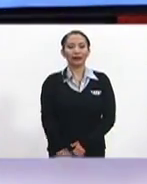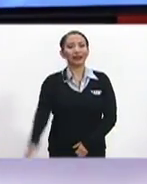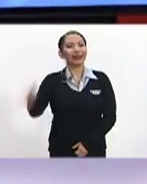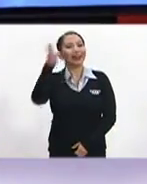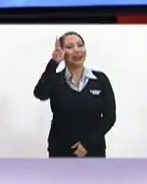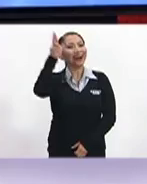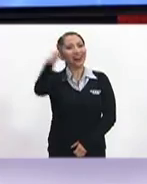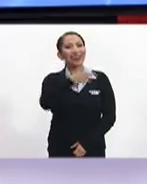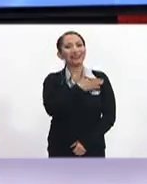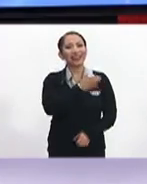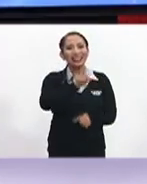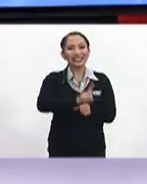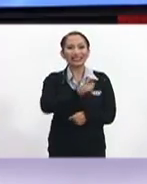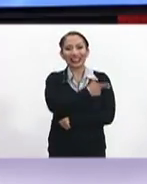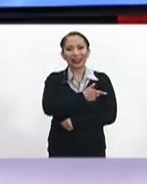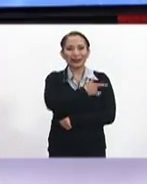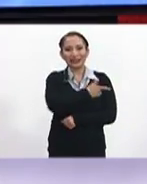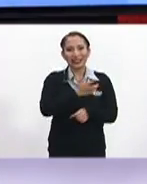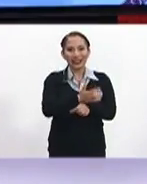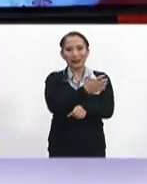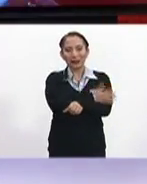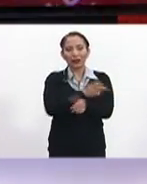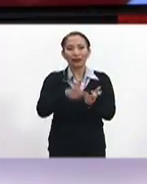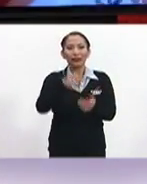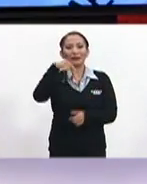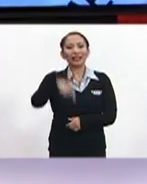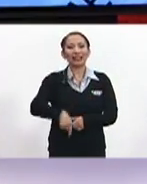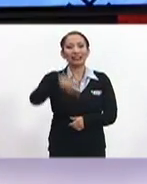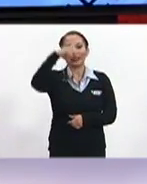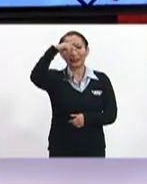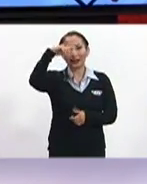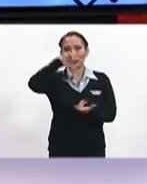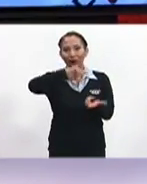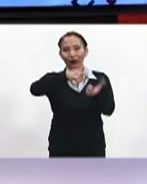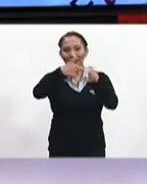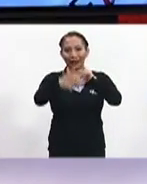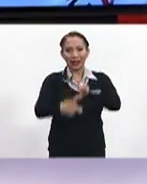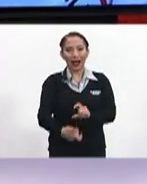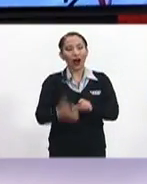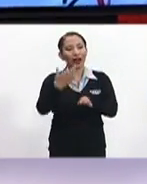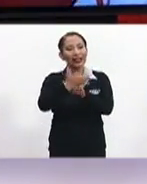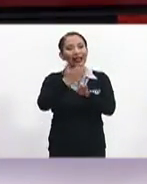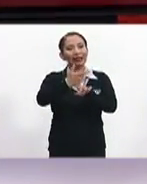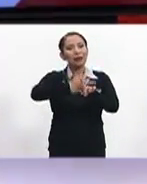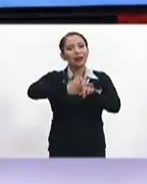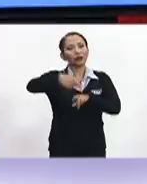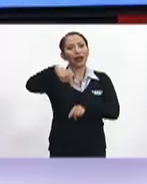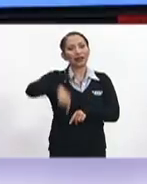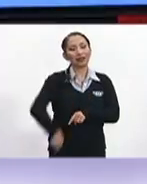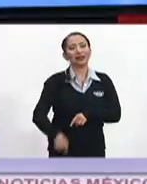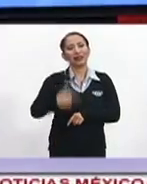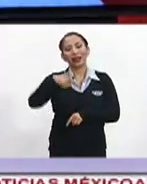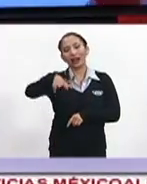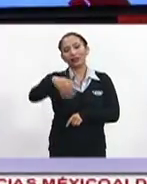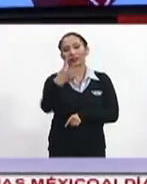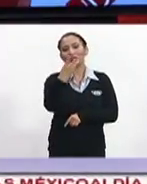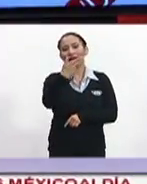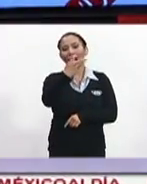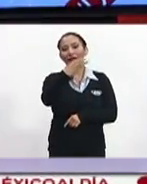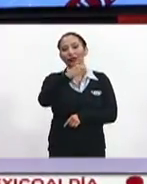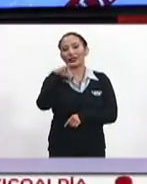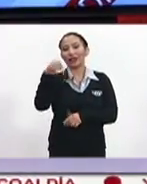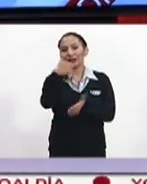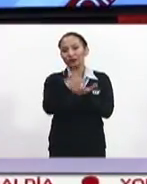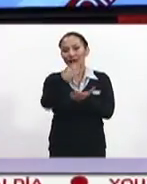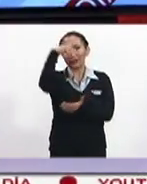Hola, ¿qué tal? Muy buenos días. Qué gusto que nos acompañen en una edición más de México al Día. En este momento la temperatura 14 grados